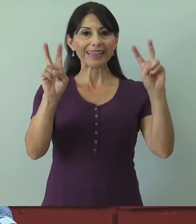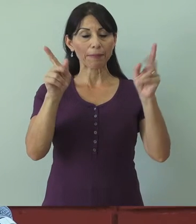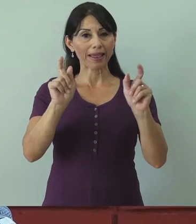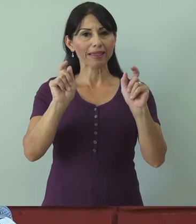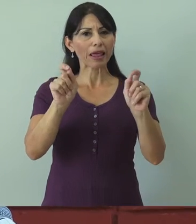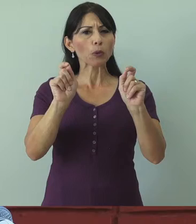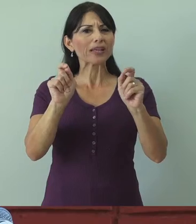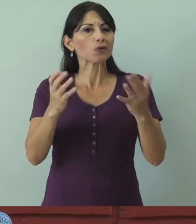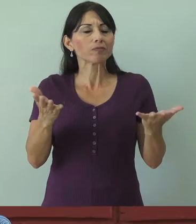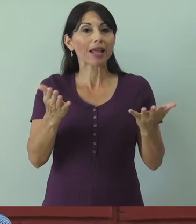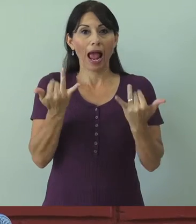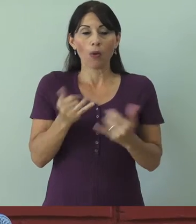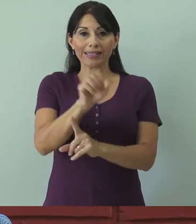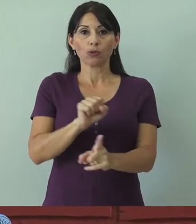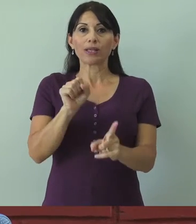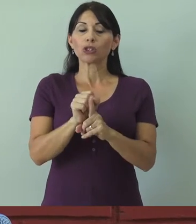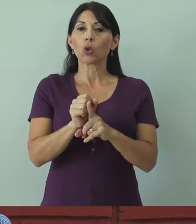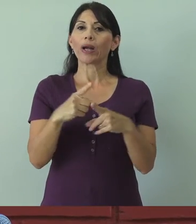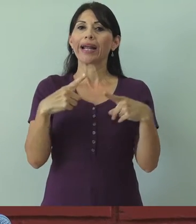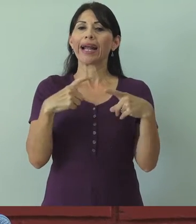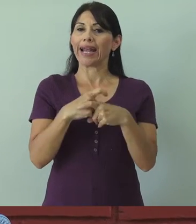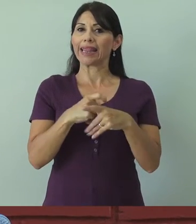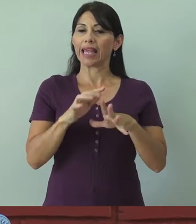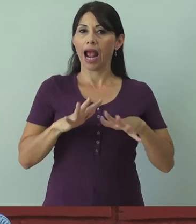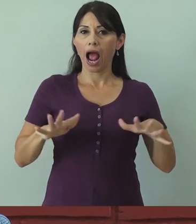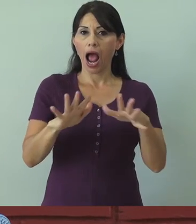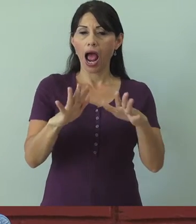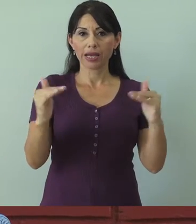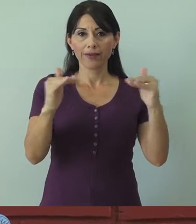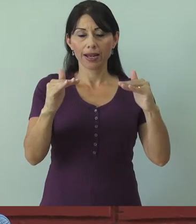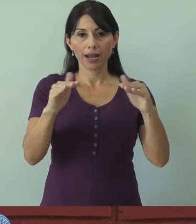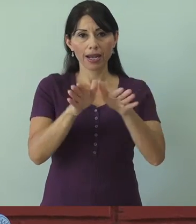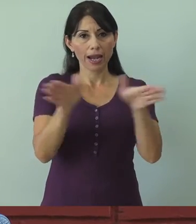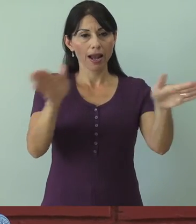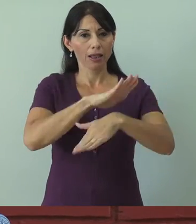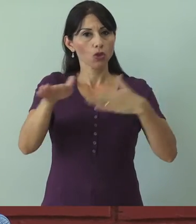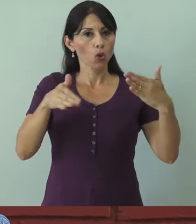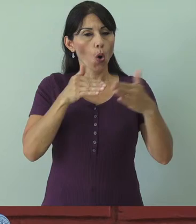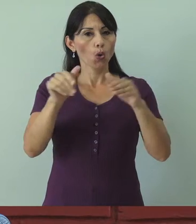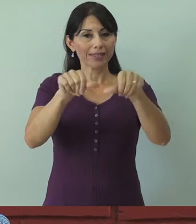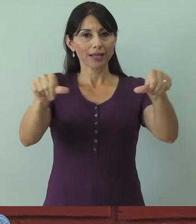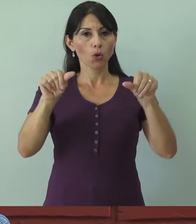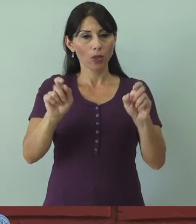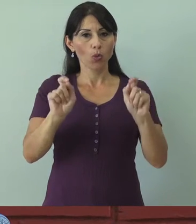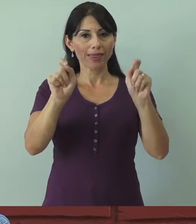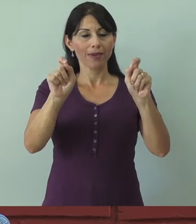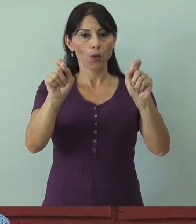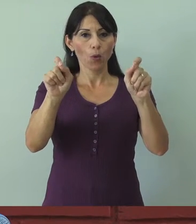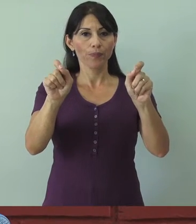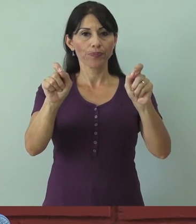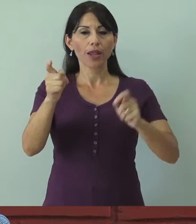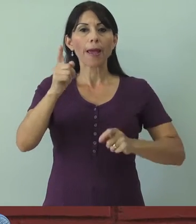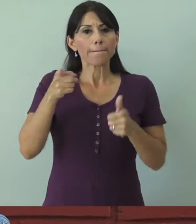El tema de educación es que estamos en una situación crítica a nivel general en todo lo que es el sector educativo. Nuestra propuesta,